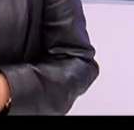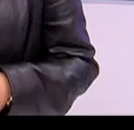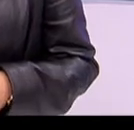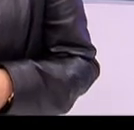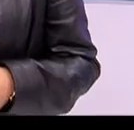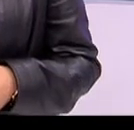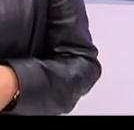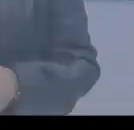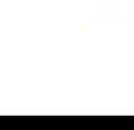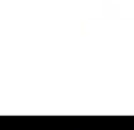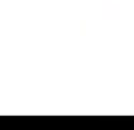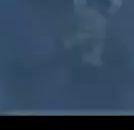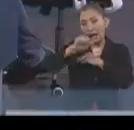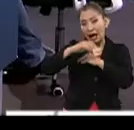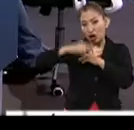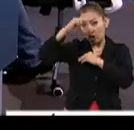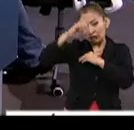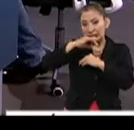función.